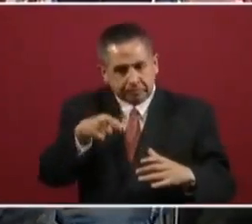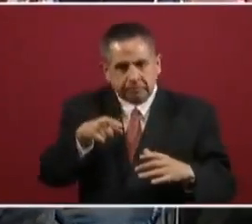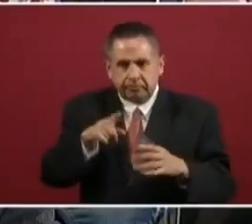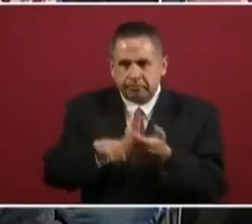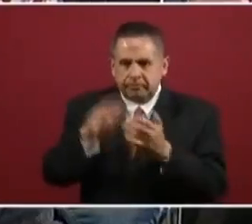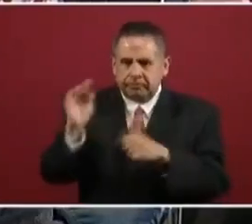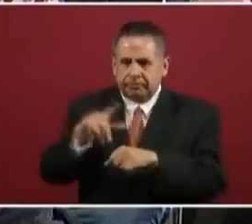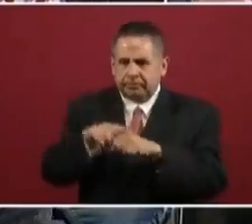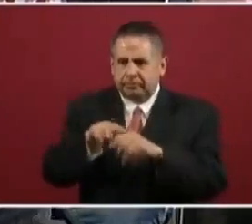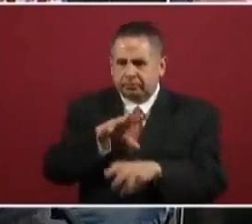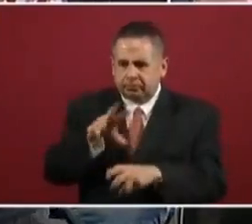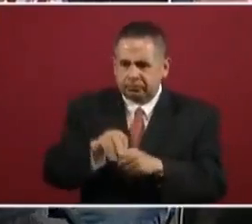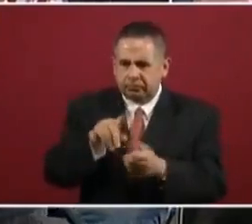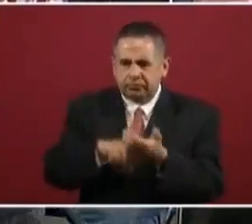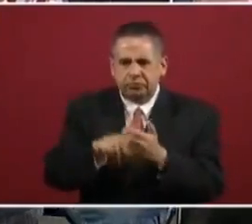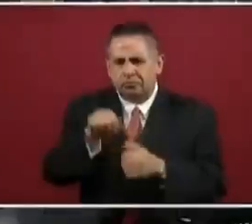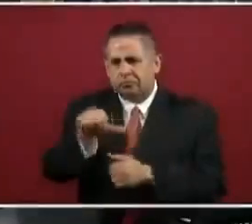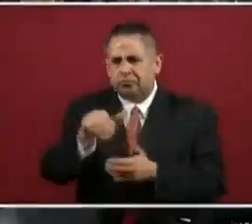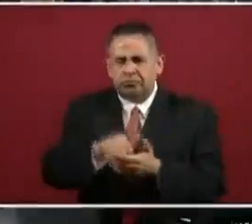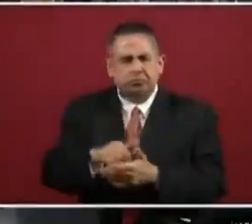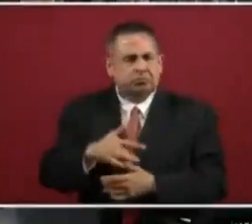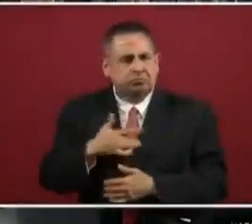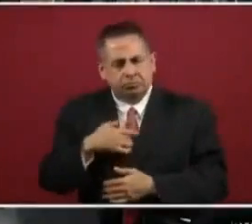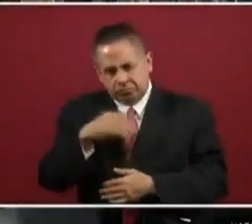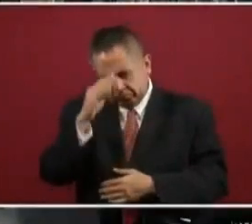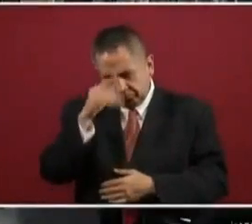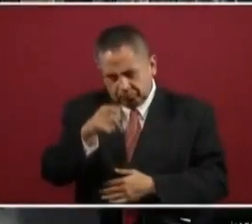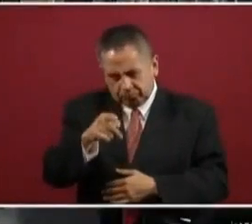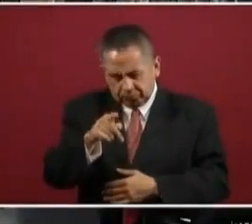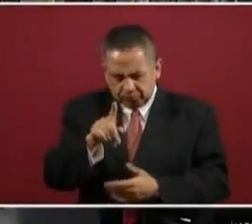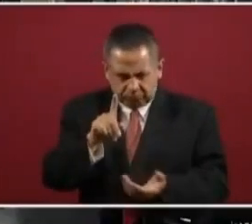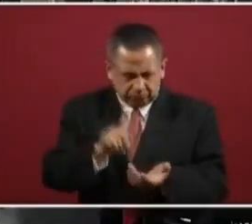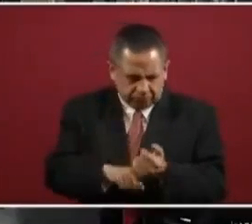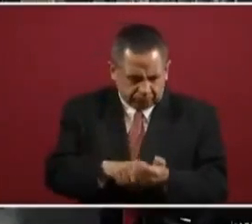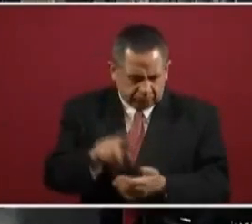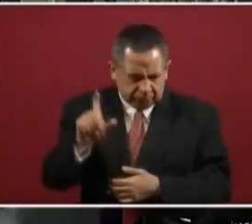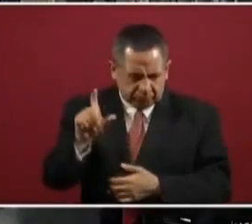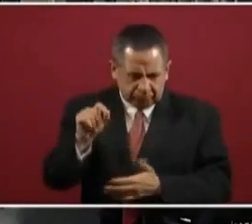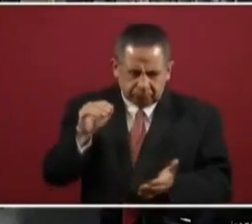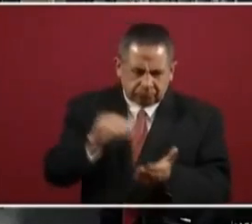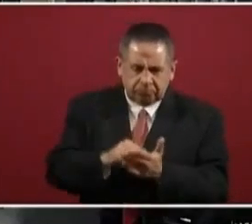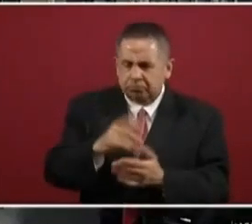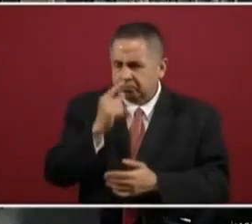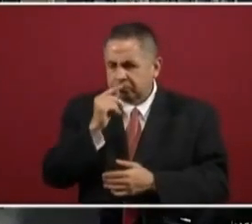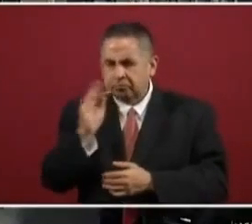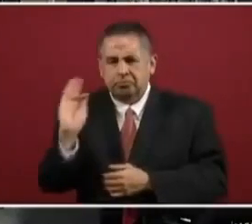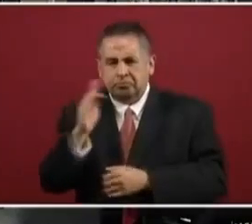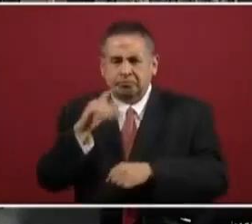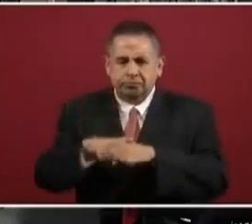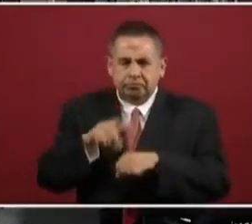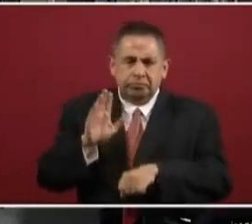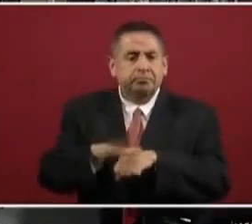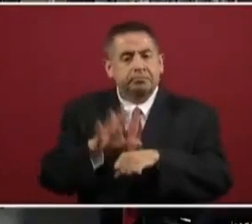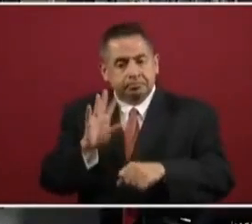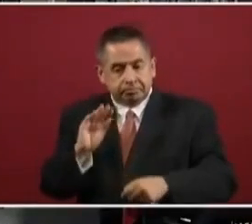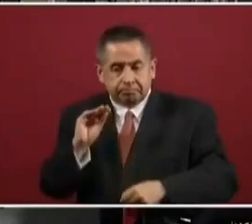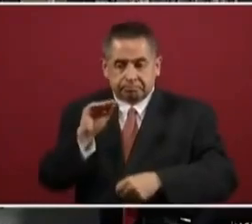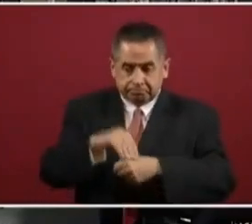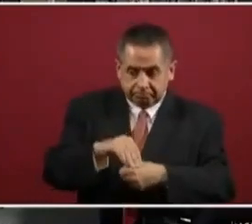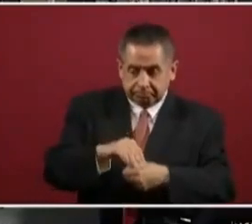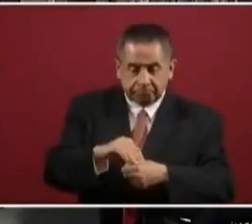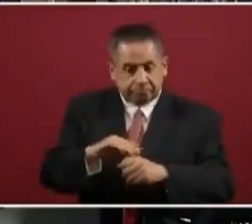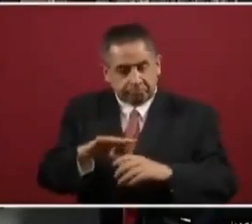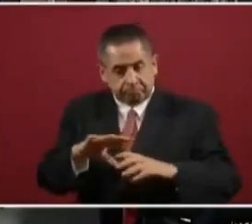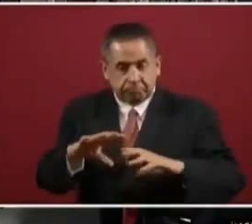son 16,000 usted tendría 20,000 policías federales más que se integrarían